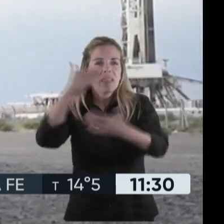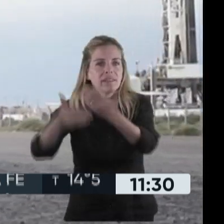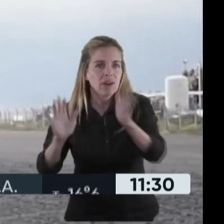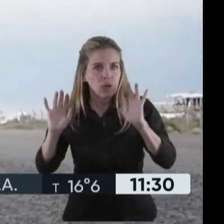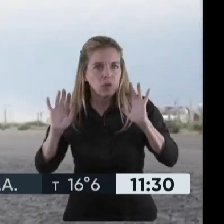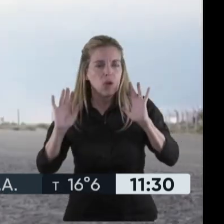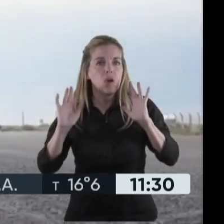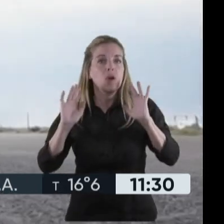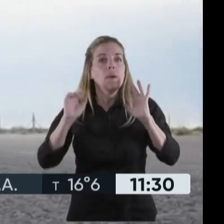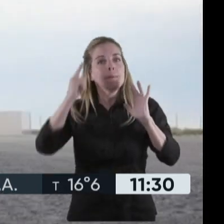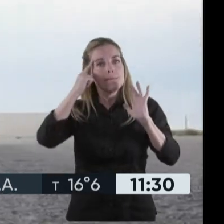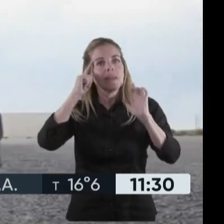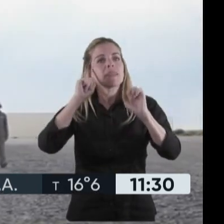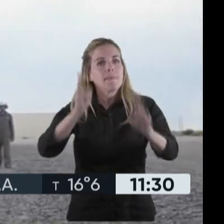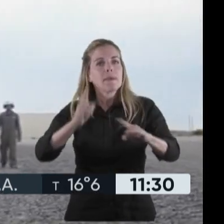regional.